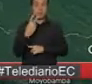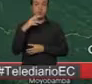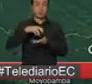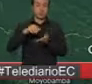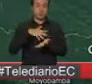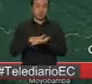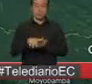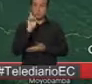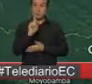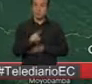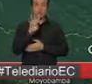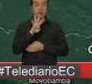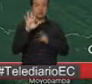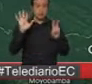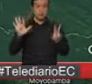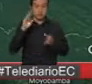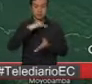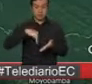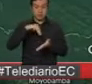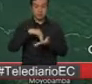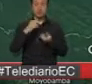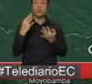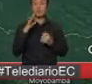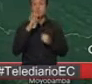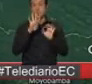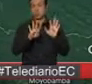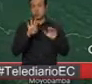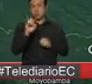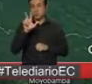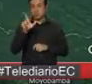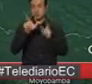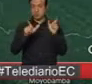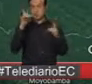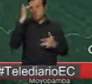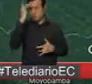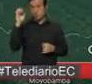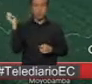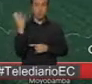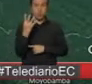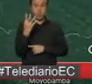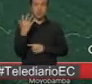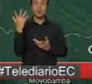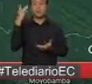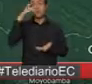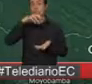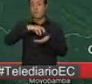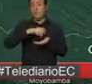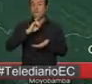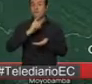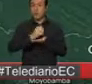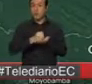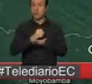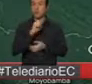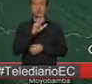con mil 47 casos manabí tiene 900 tres infectados en cuarto lugar está el oro con 328